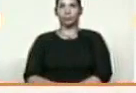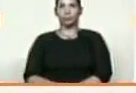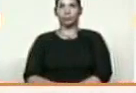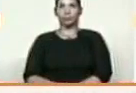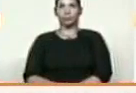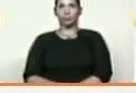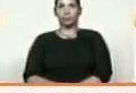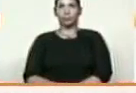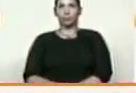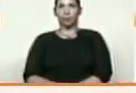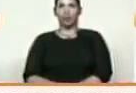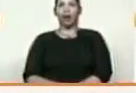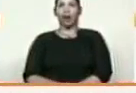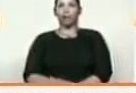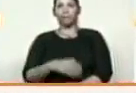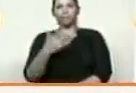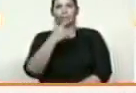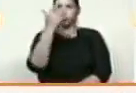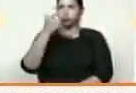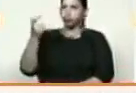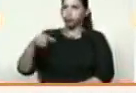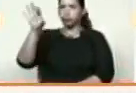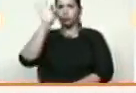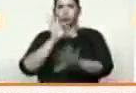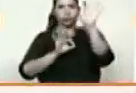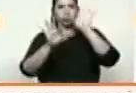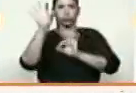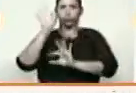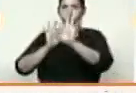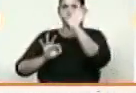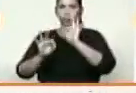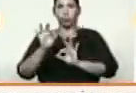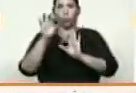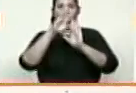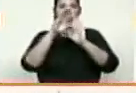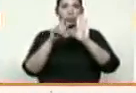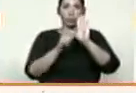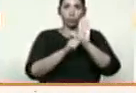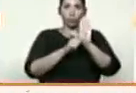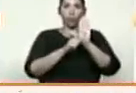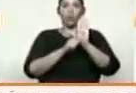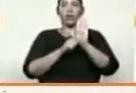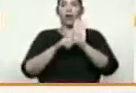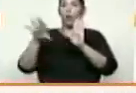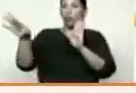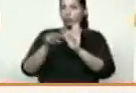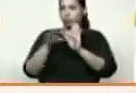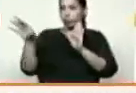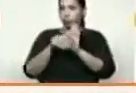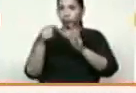tomadas más de las constituciones de los estados que de la propia Constitución